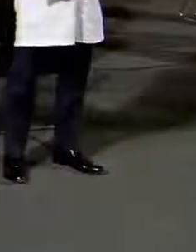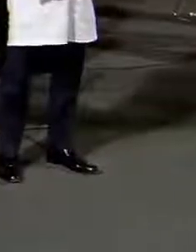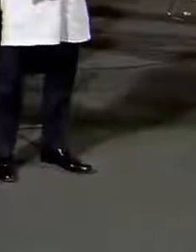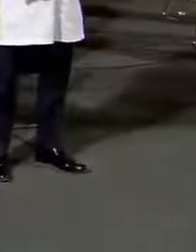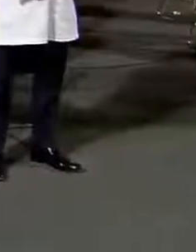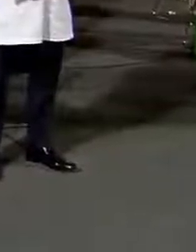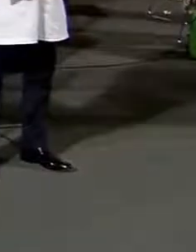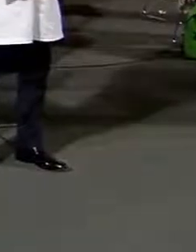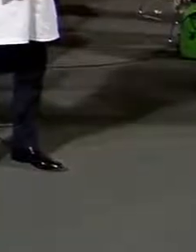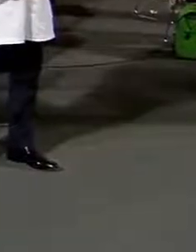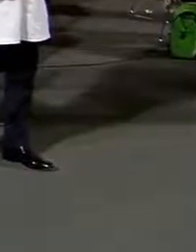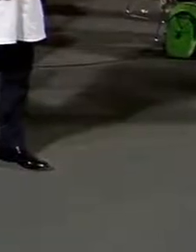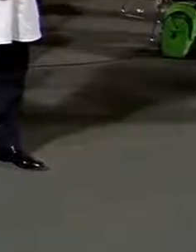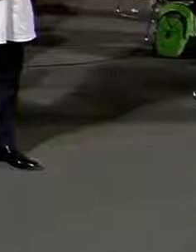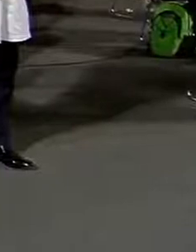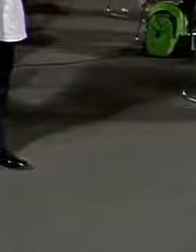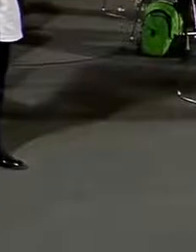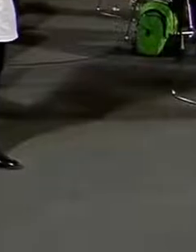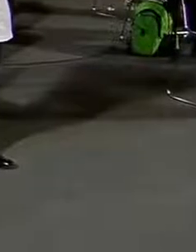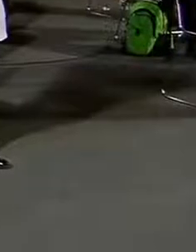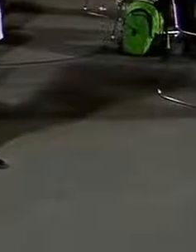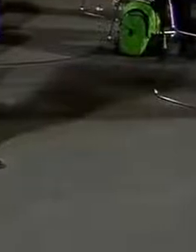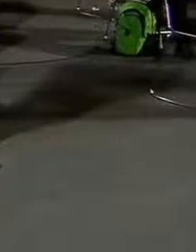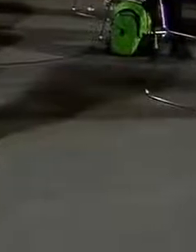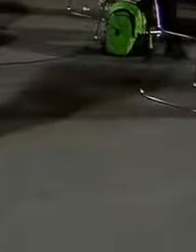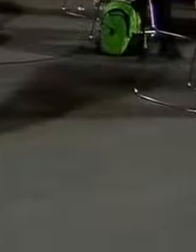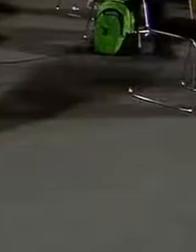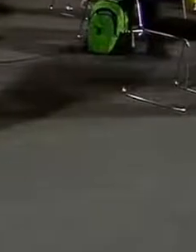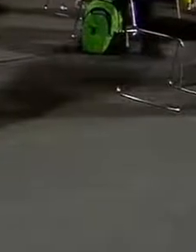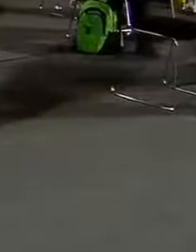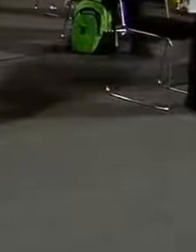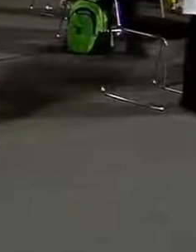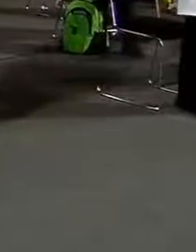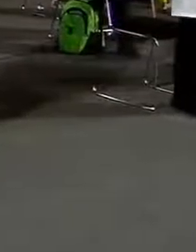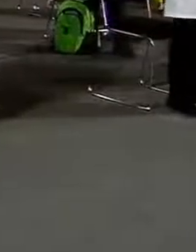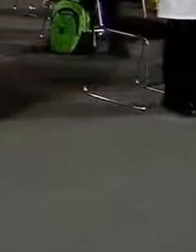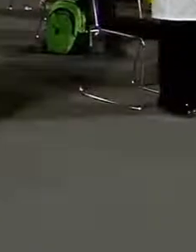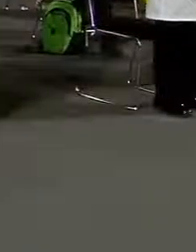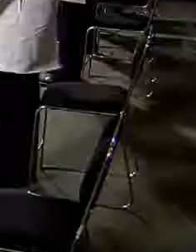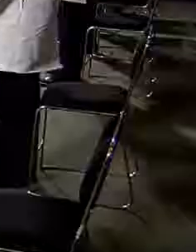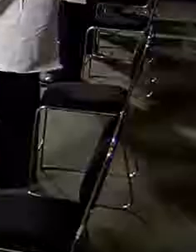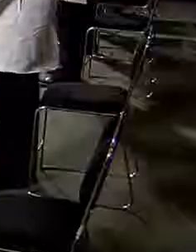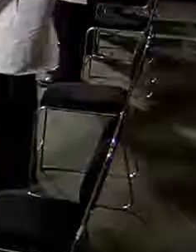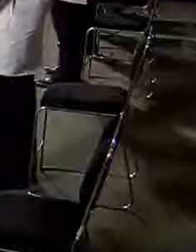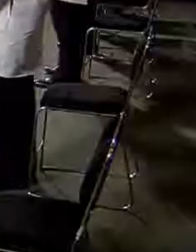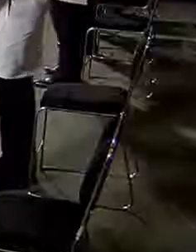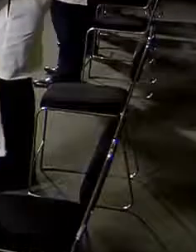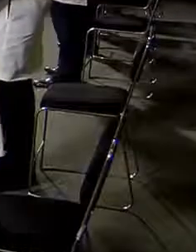Felicidades.